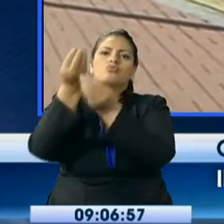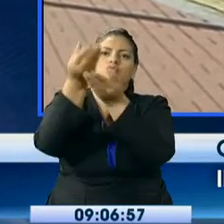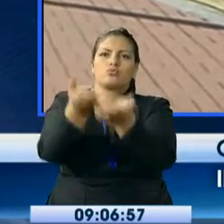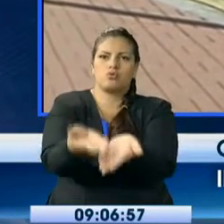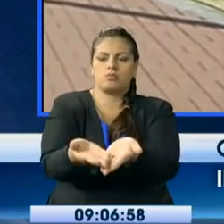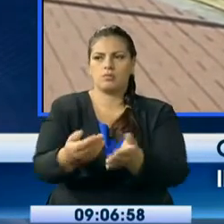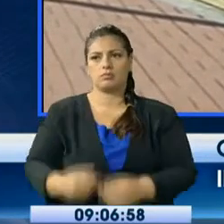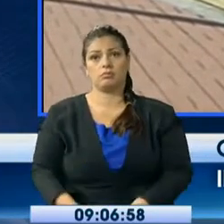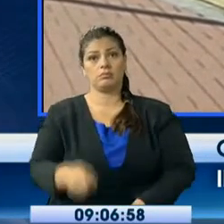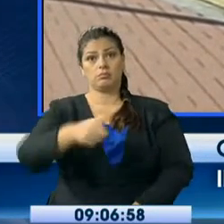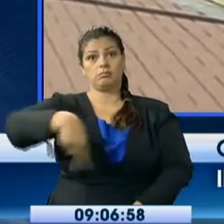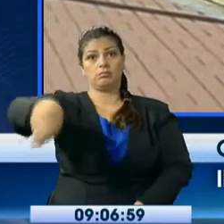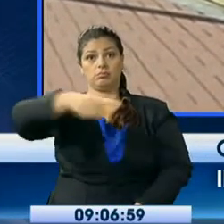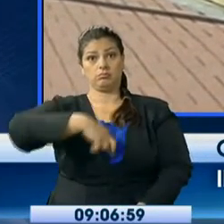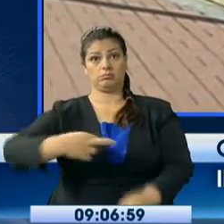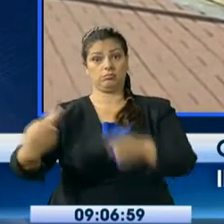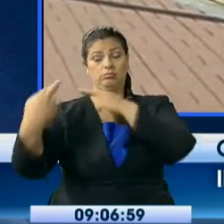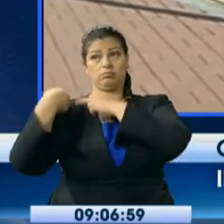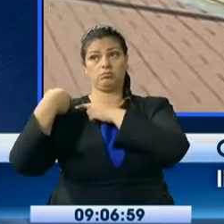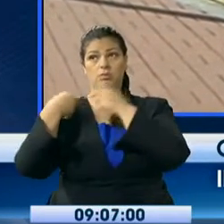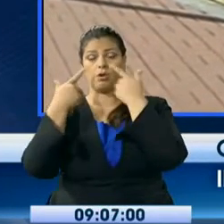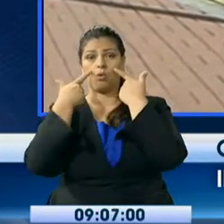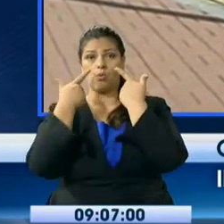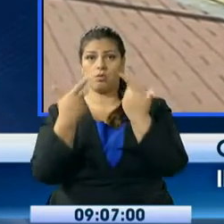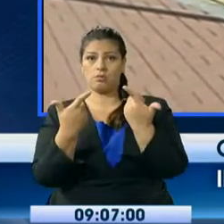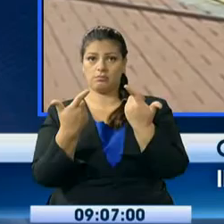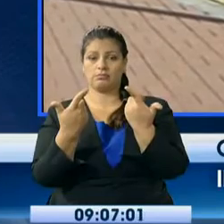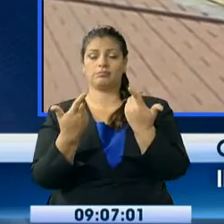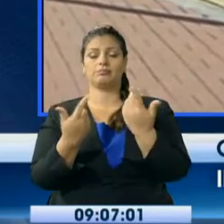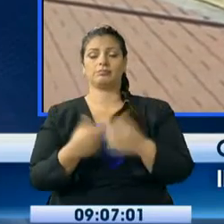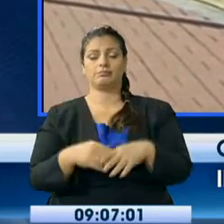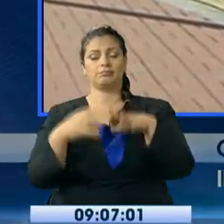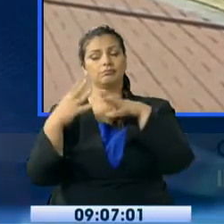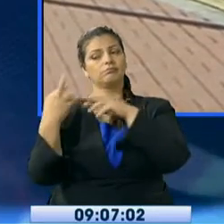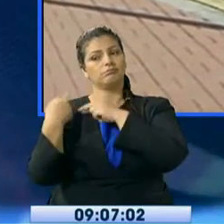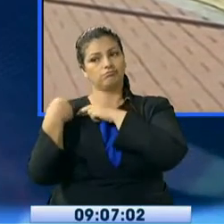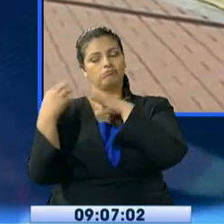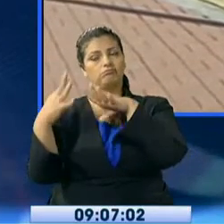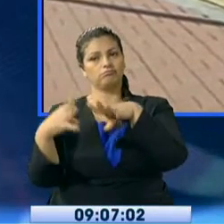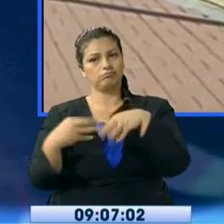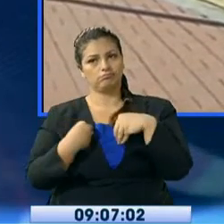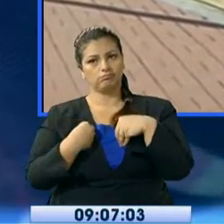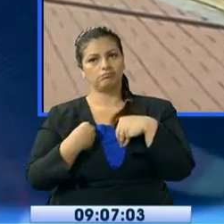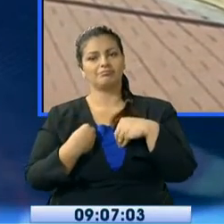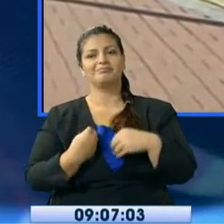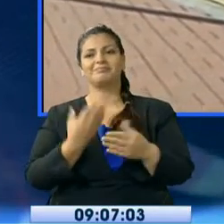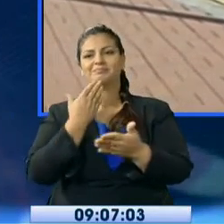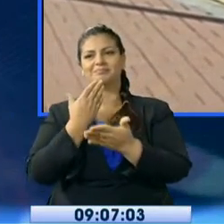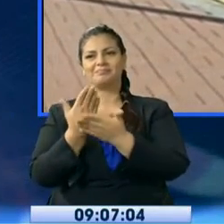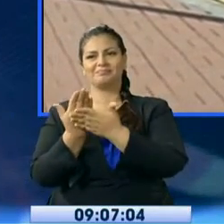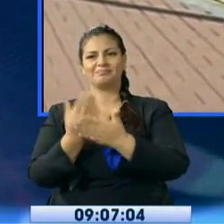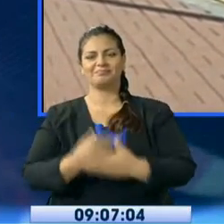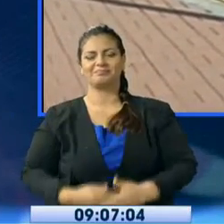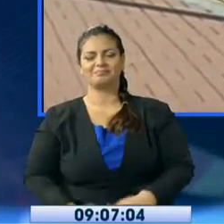tarea de cuidarlo y deben de cumplirla. Enrique, gracias por lo informado esta mañana. Un abrazo. Buenos días. Bueno,